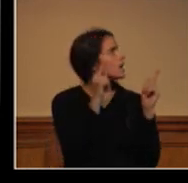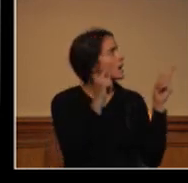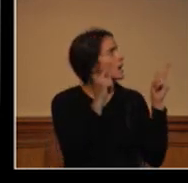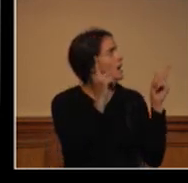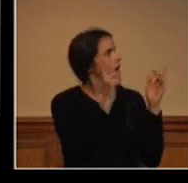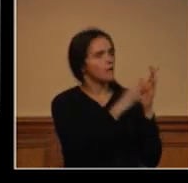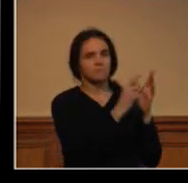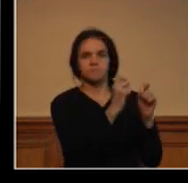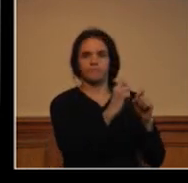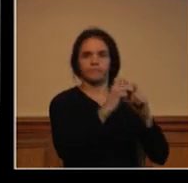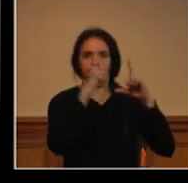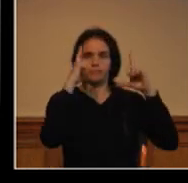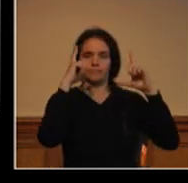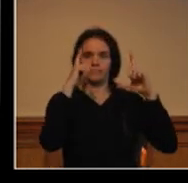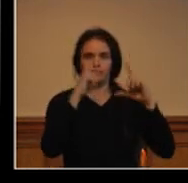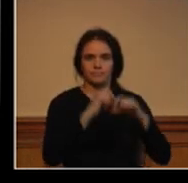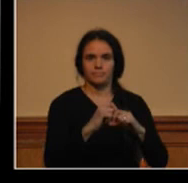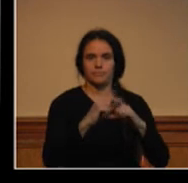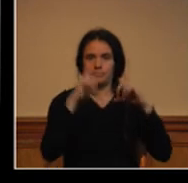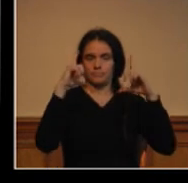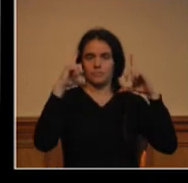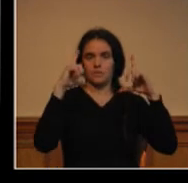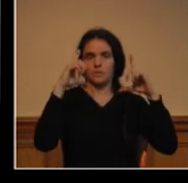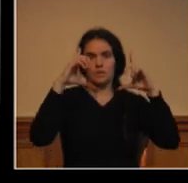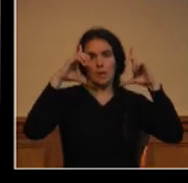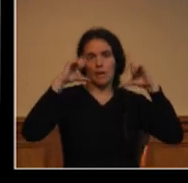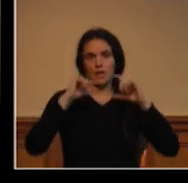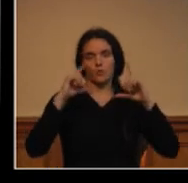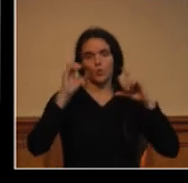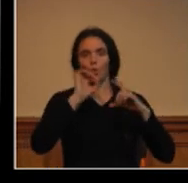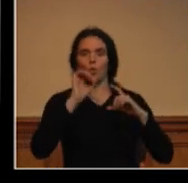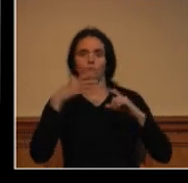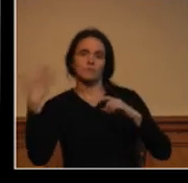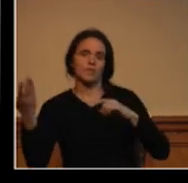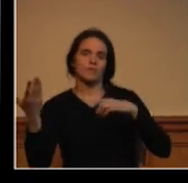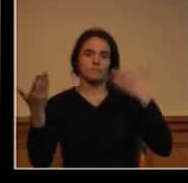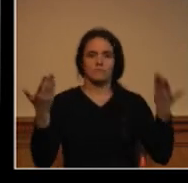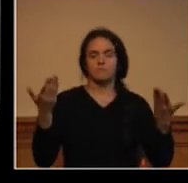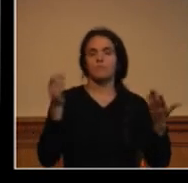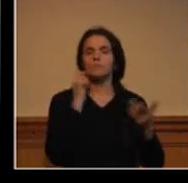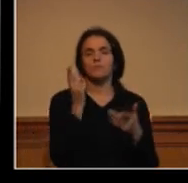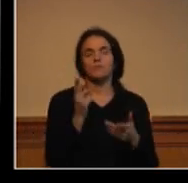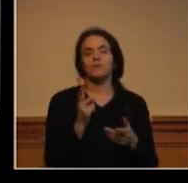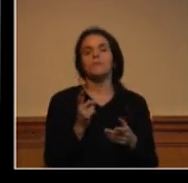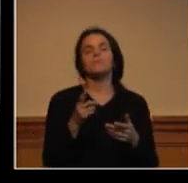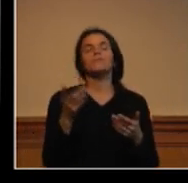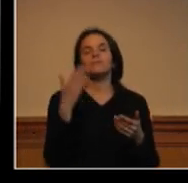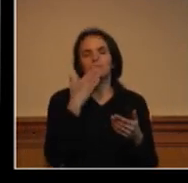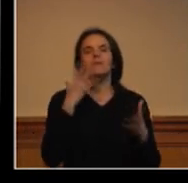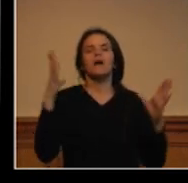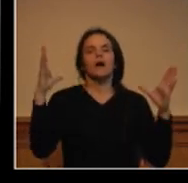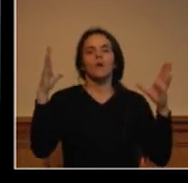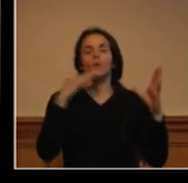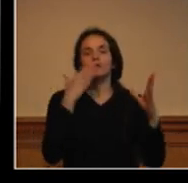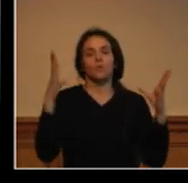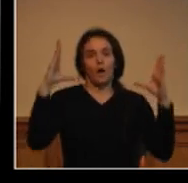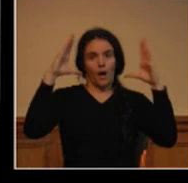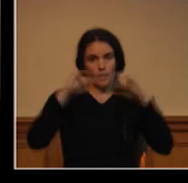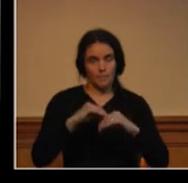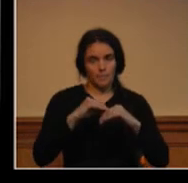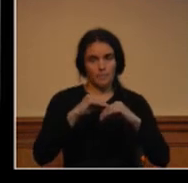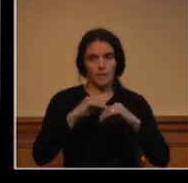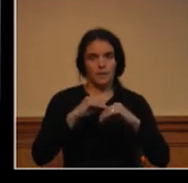el tamaño para que vean como el cambio de configuración que se hace. Entonces, al momento de cerrar la aplicación